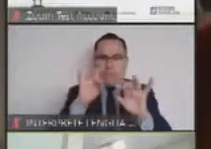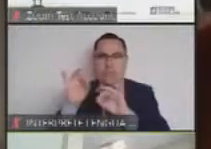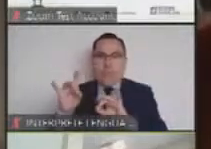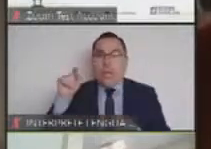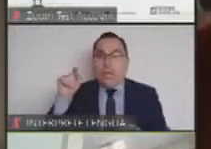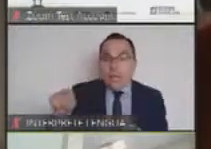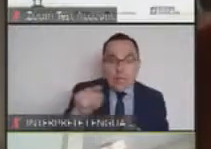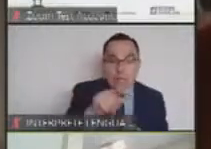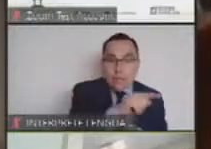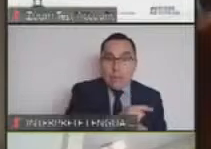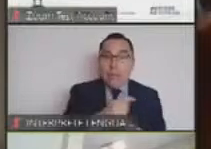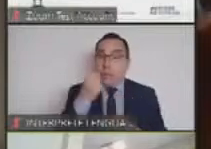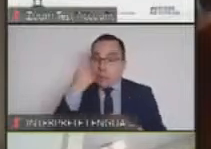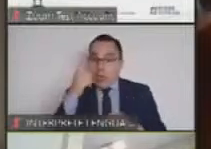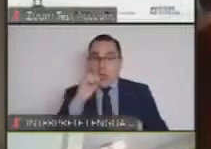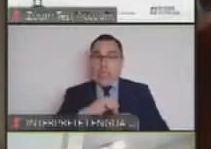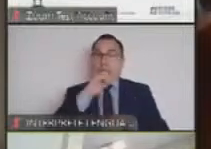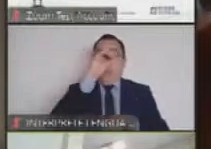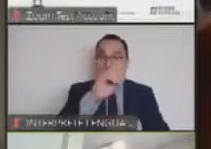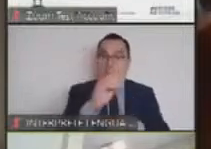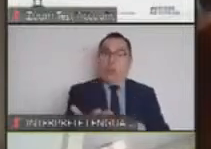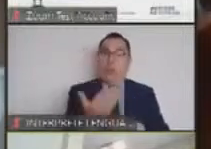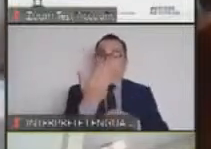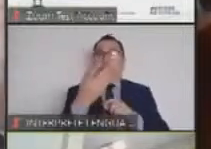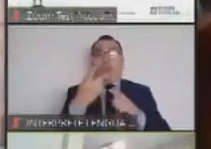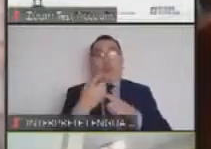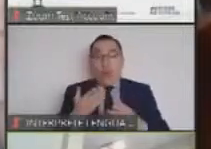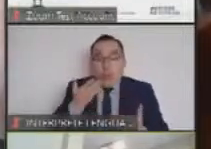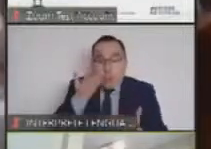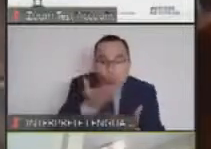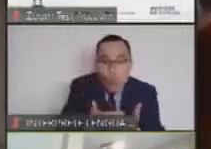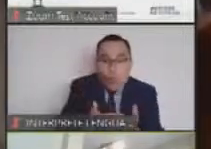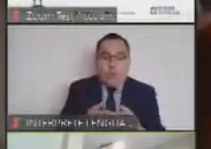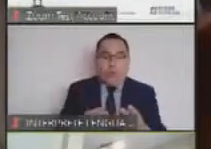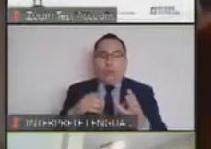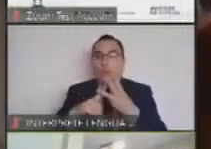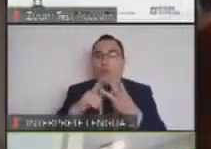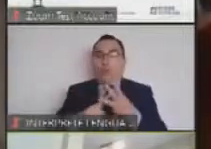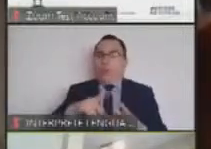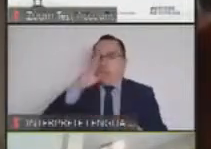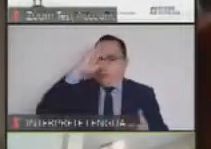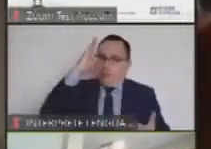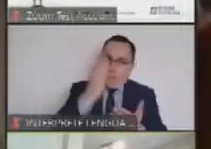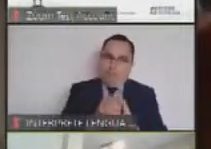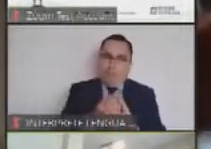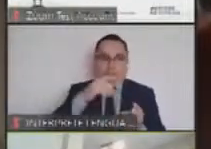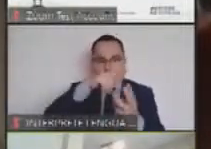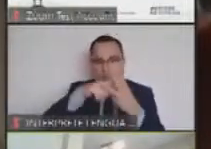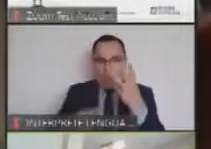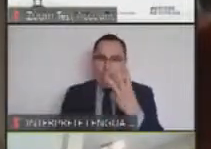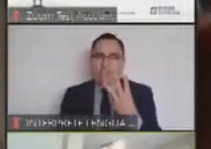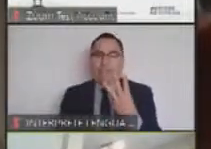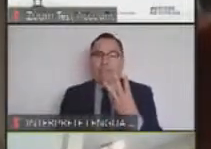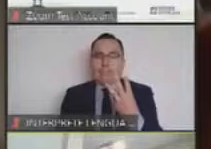la convocatoria, en la postulación y en la resolución.